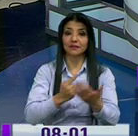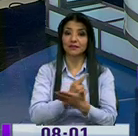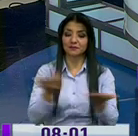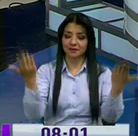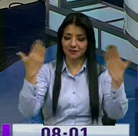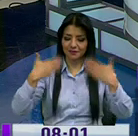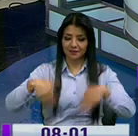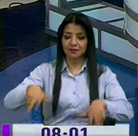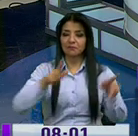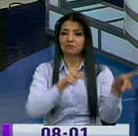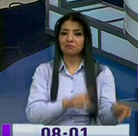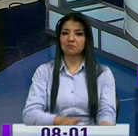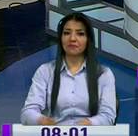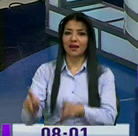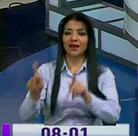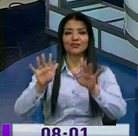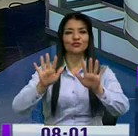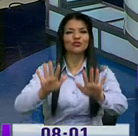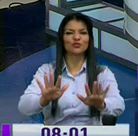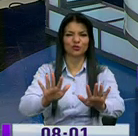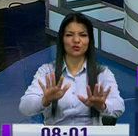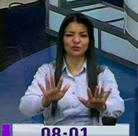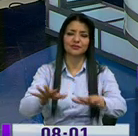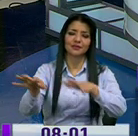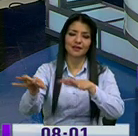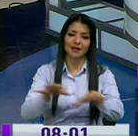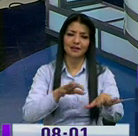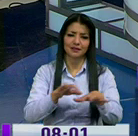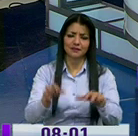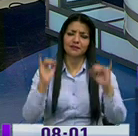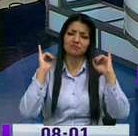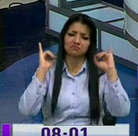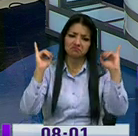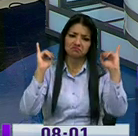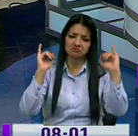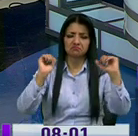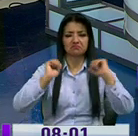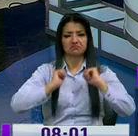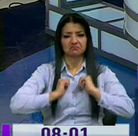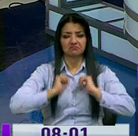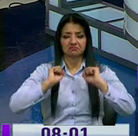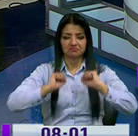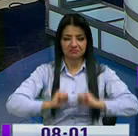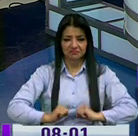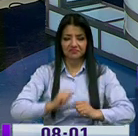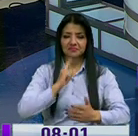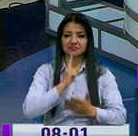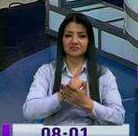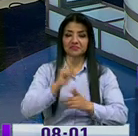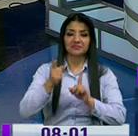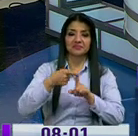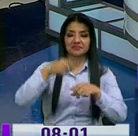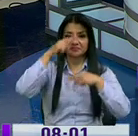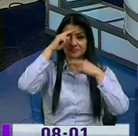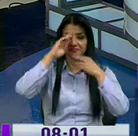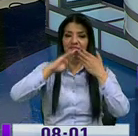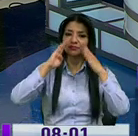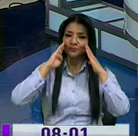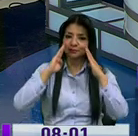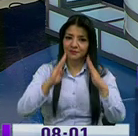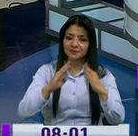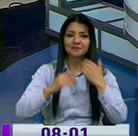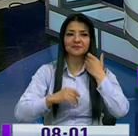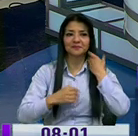ya planifique sus cosas para que se entretenga, porque vale descansar, entretener su fin de semana. Sin duda, llega el primer noticiero de la comunidad, el que